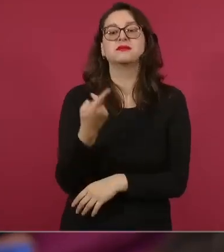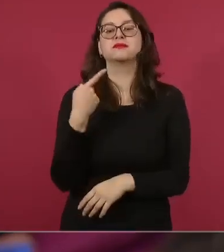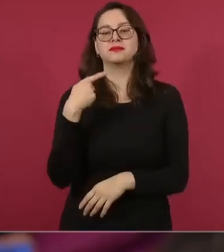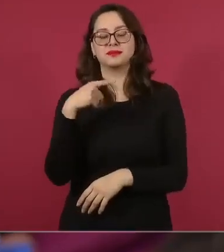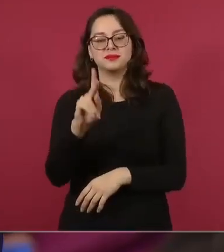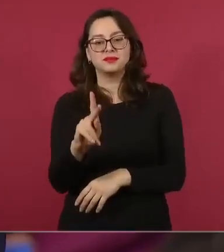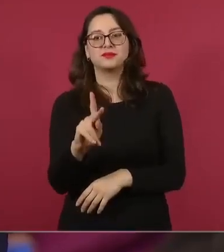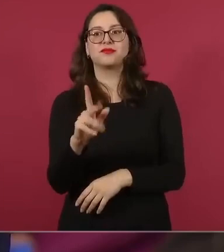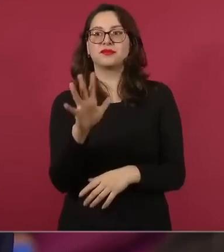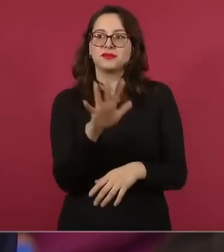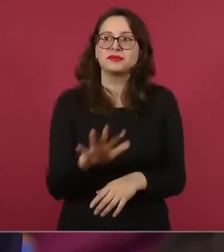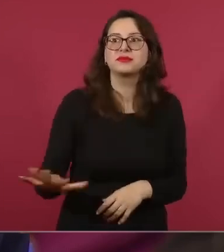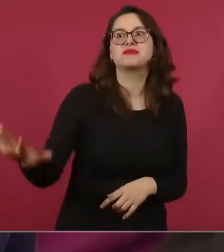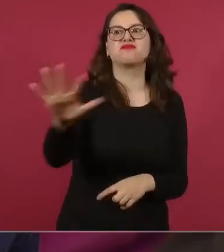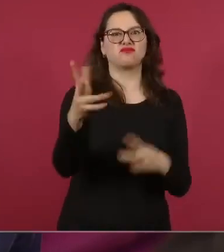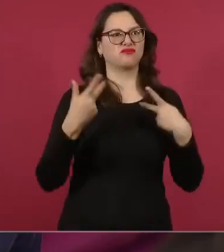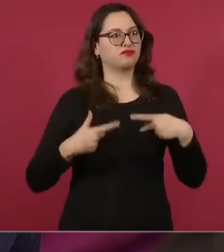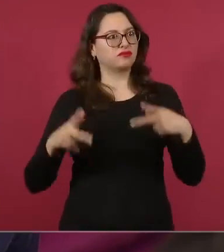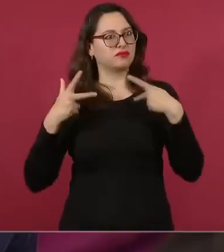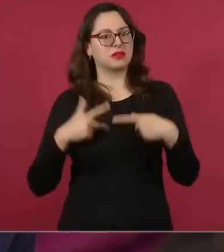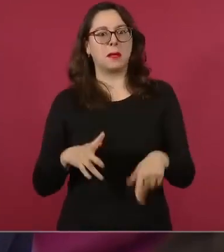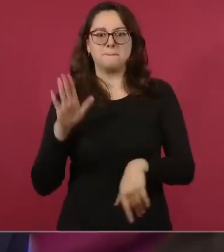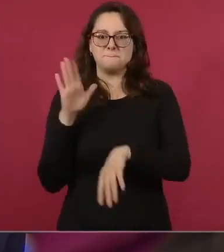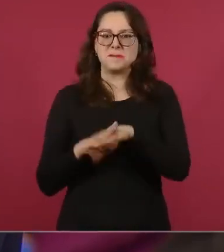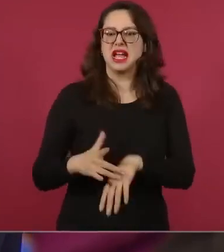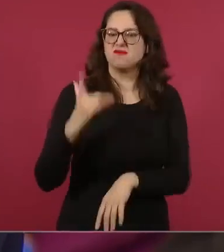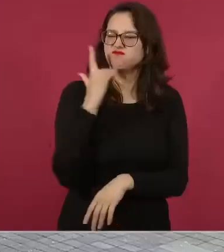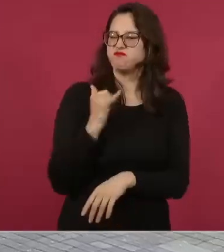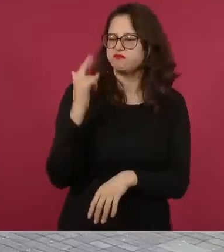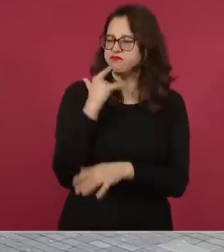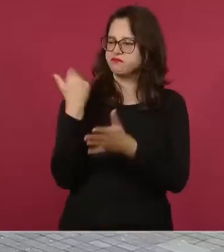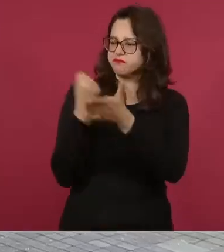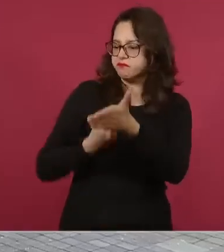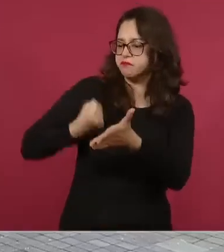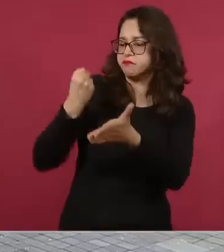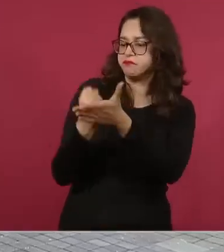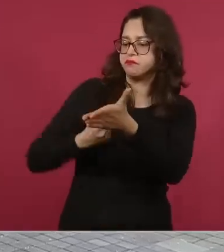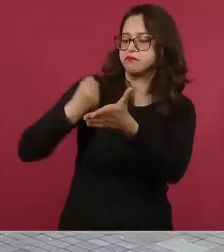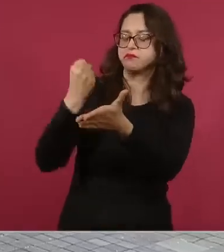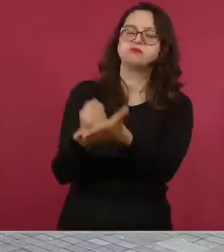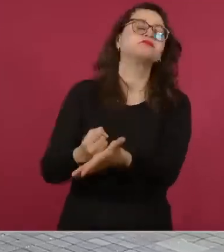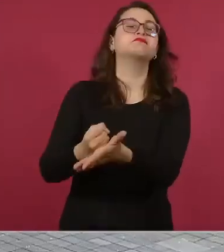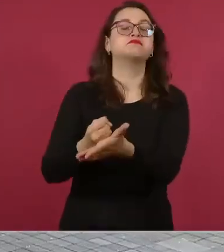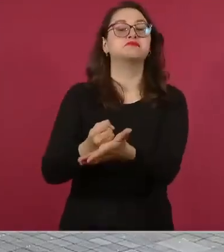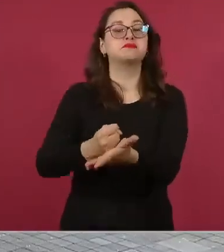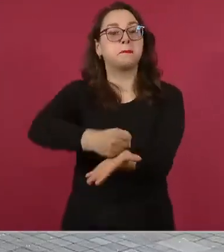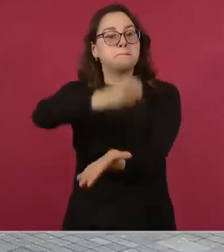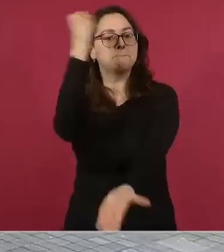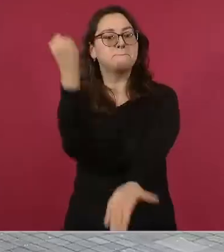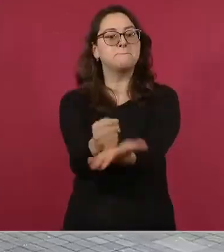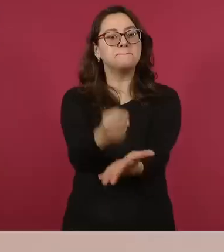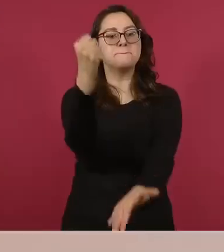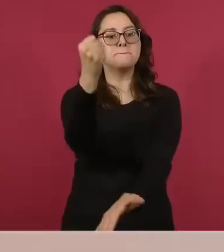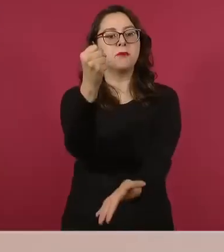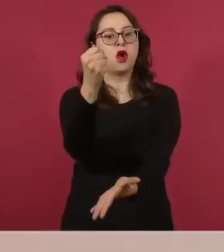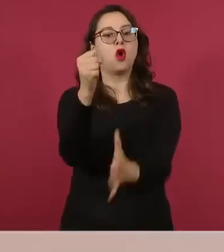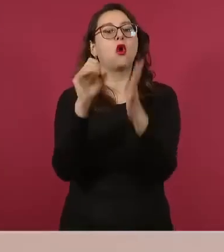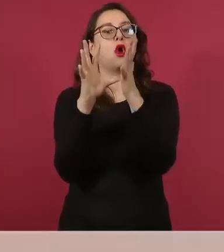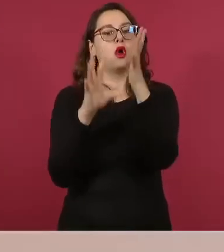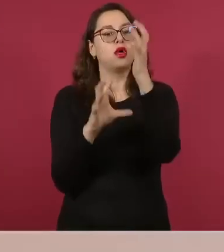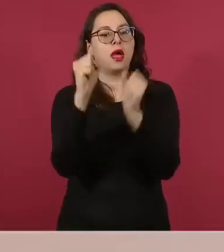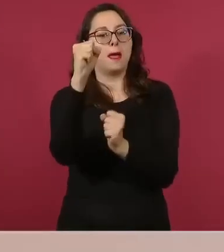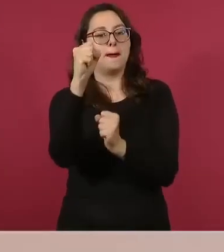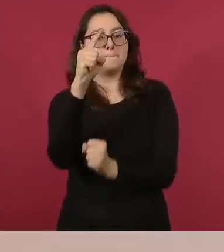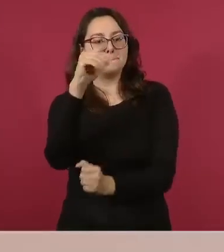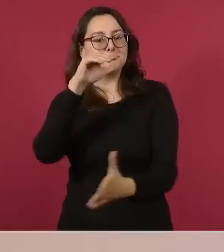su asesinato, se aprobó la Constitución de 1917, que